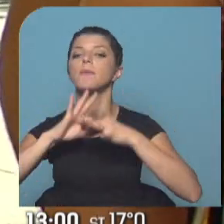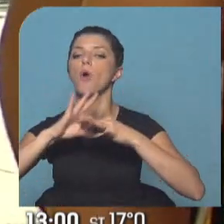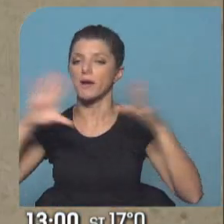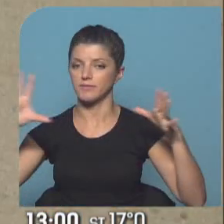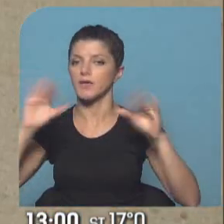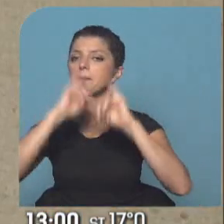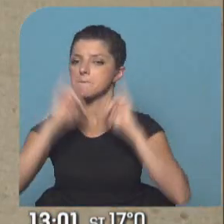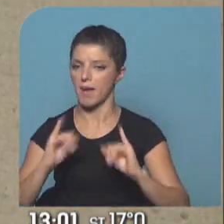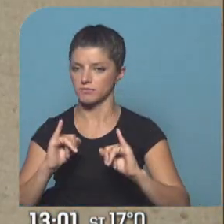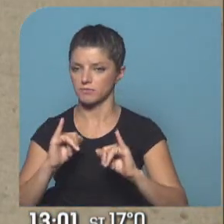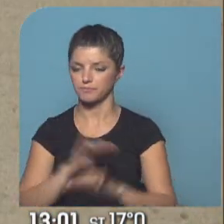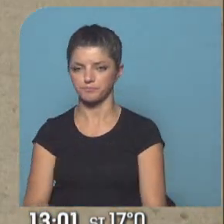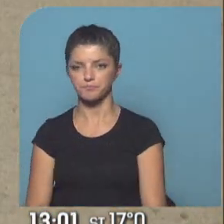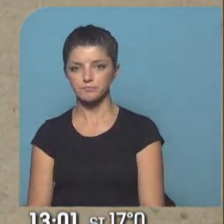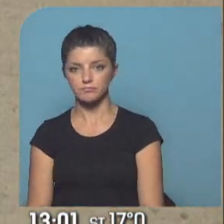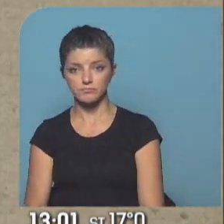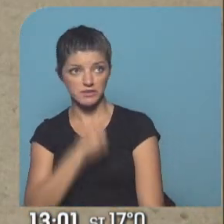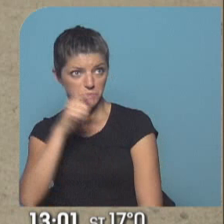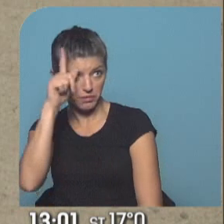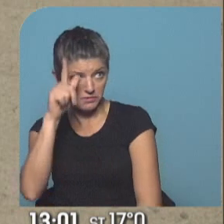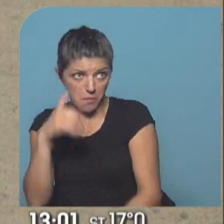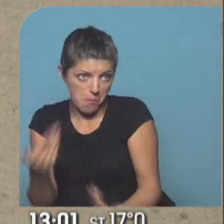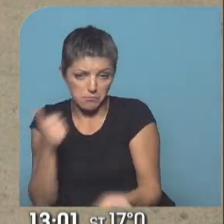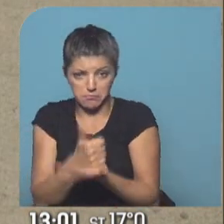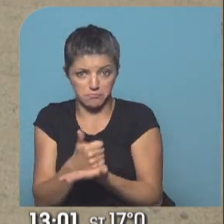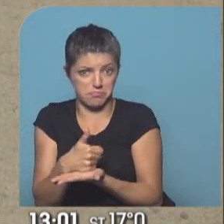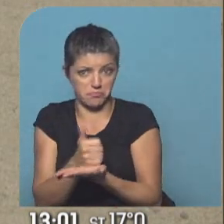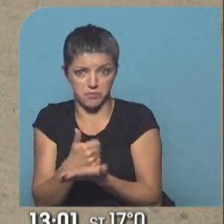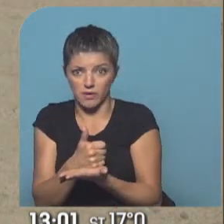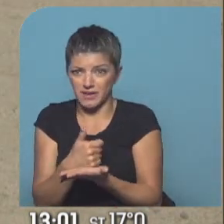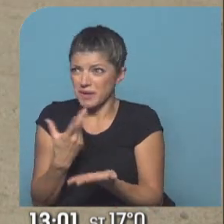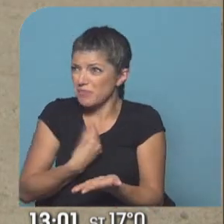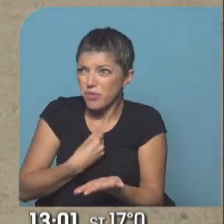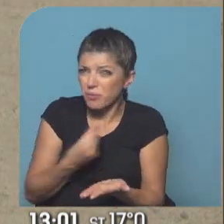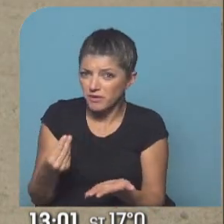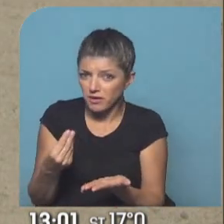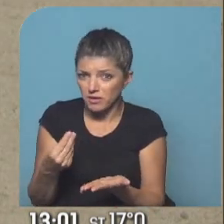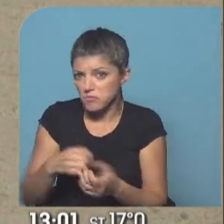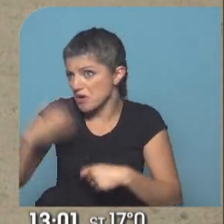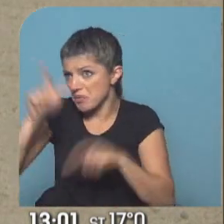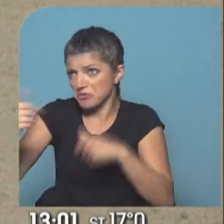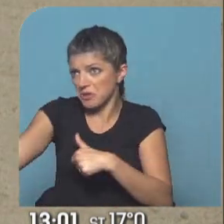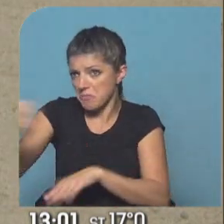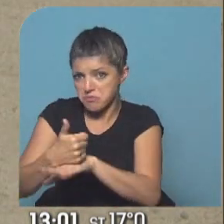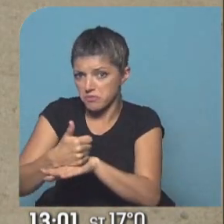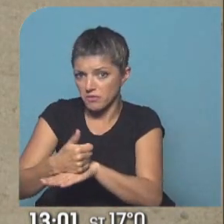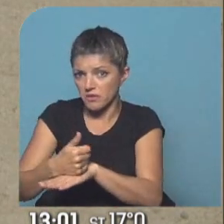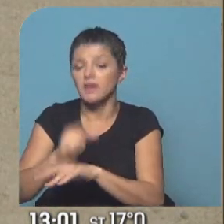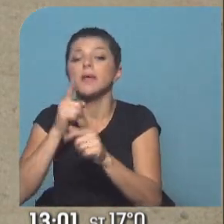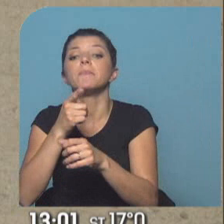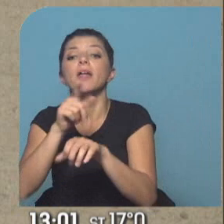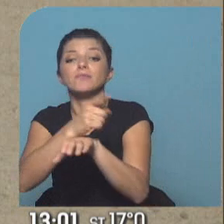y en paz. Si viene la policía, pues aquí estamos. Yo no tengo ningún miedo, pueden mandar a quien quieran, ¿eh? Como si quieren venir con los